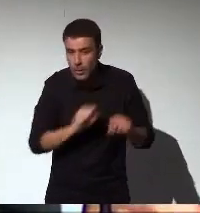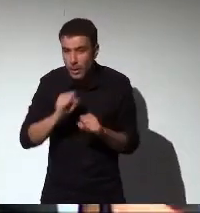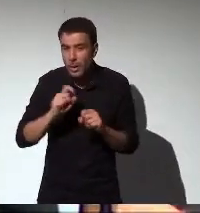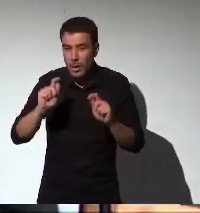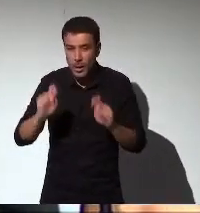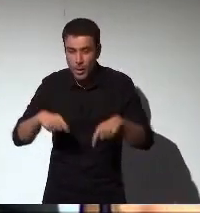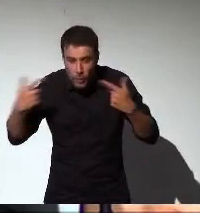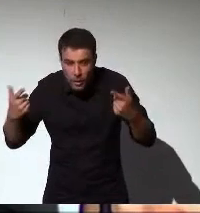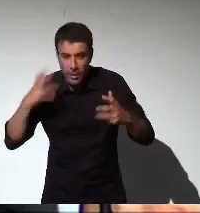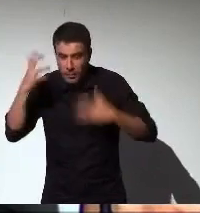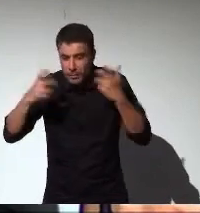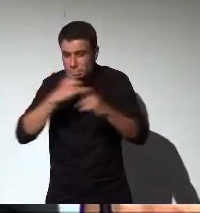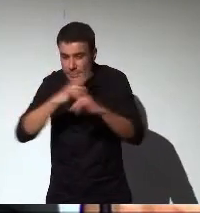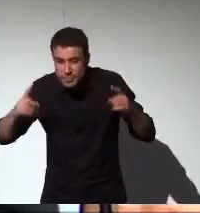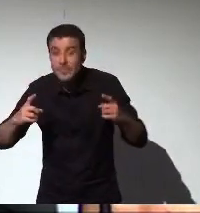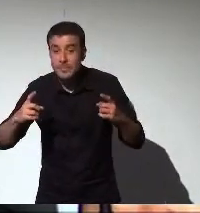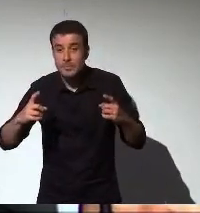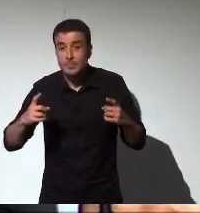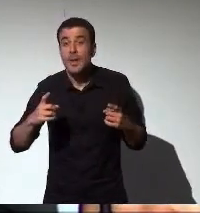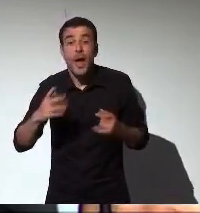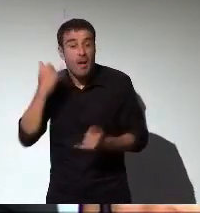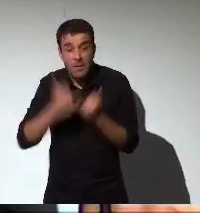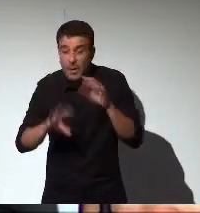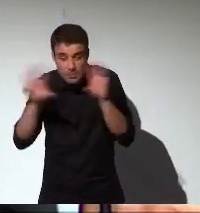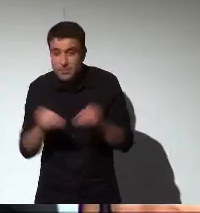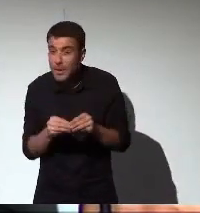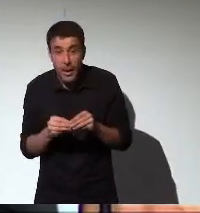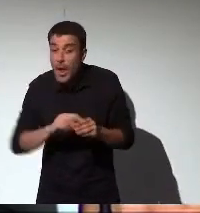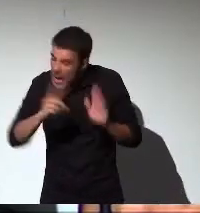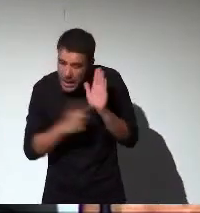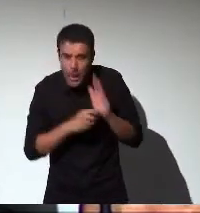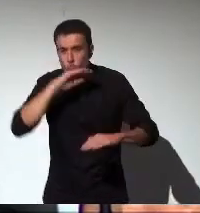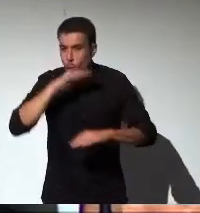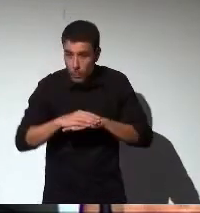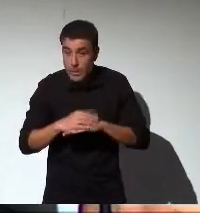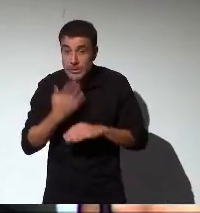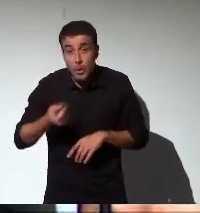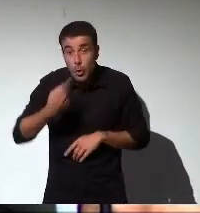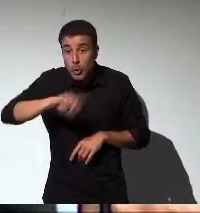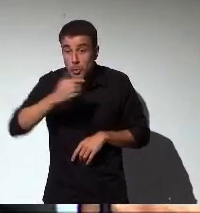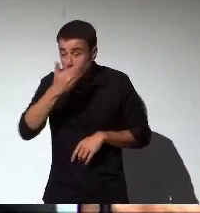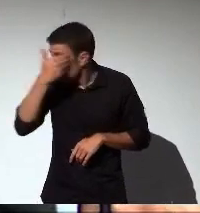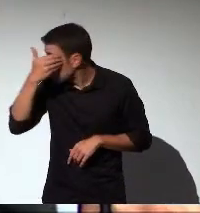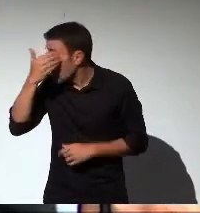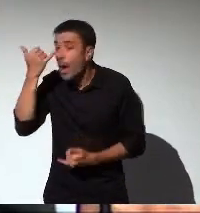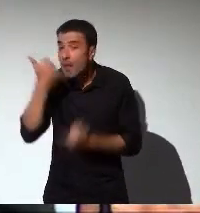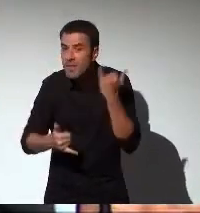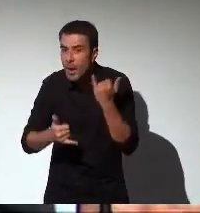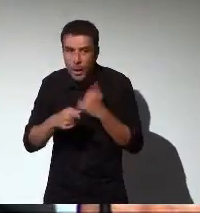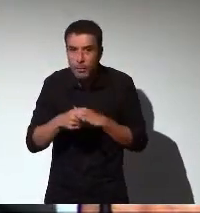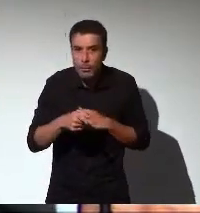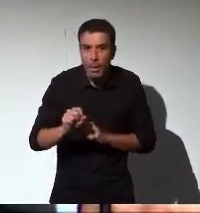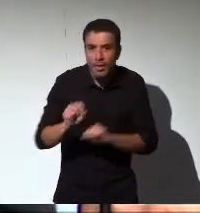biodiversidad, en definitiva, en hacer cumplir la ley, miramos para otro lado, ¿quién va a